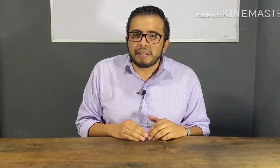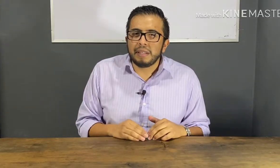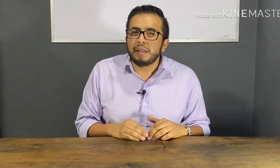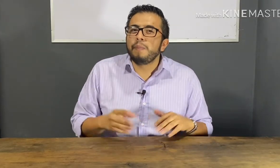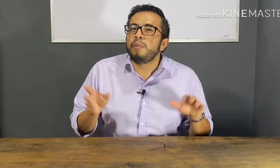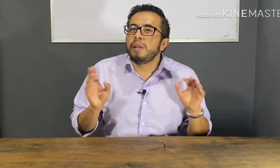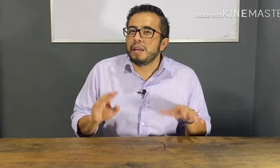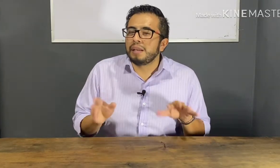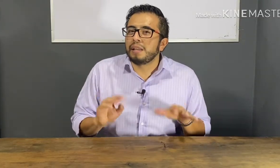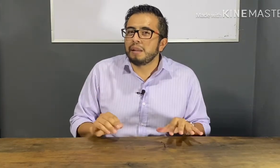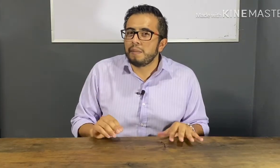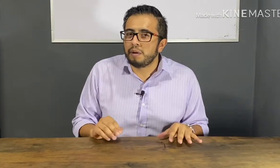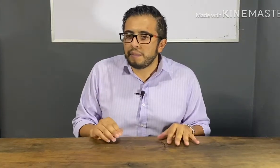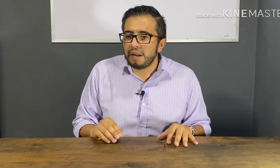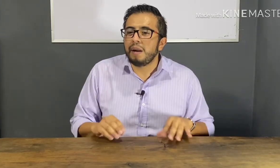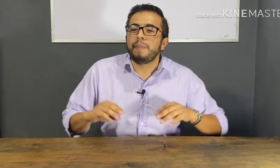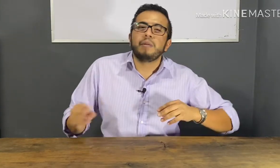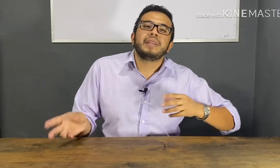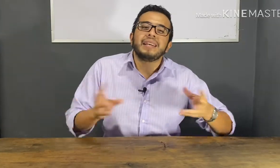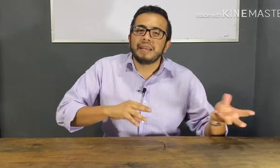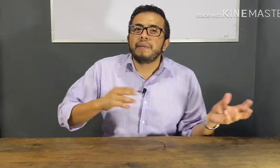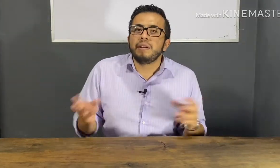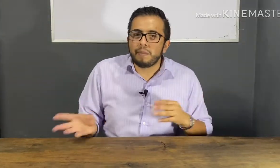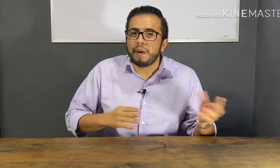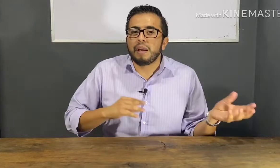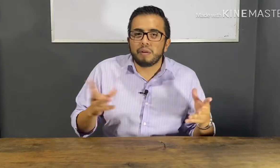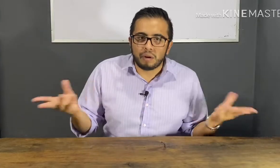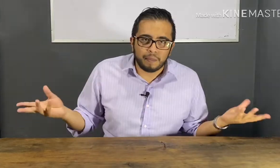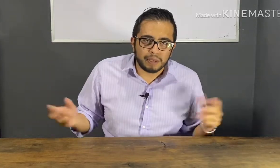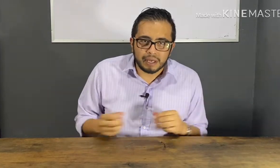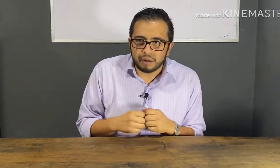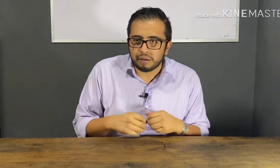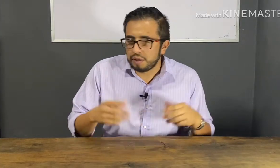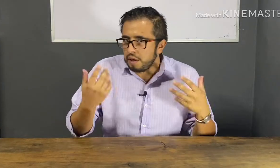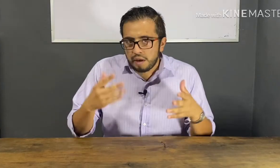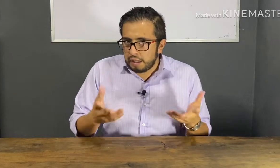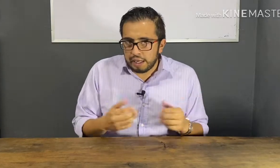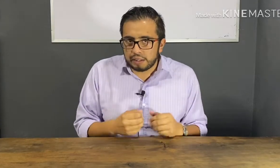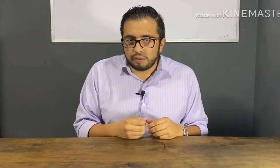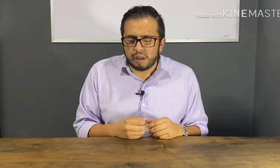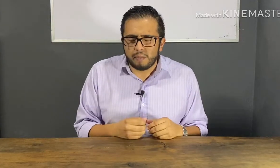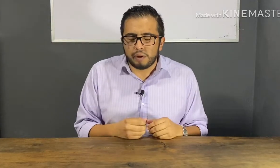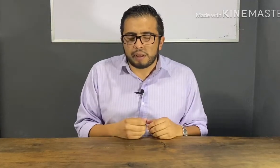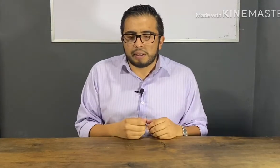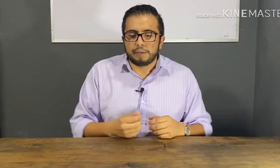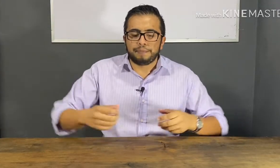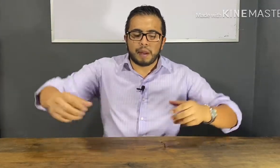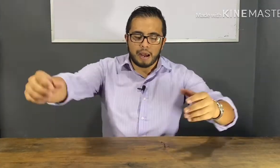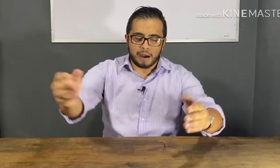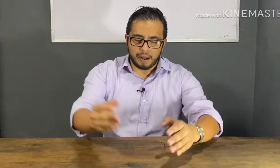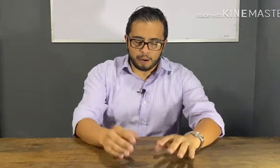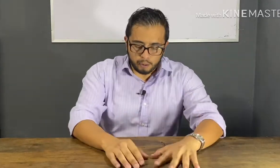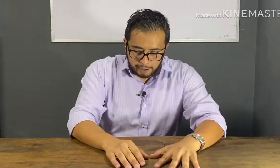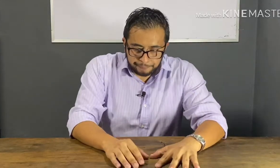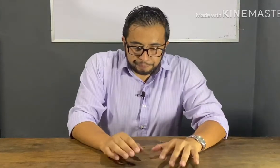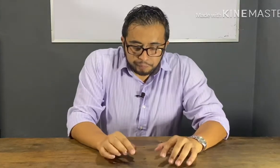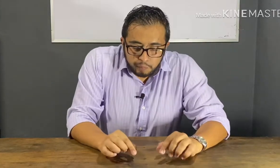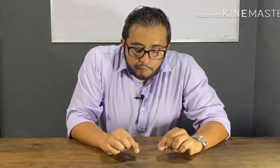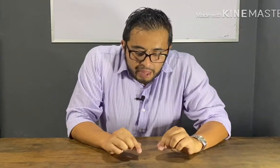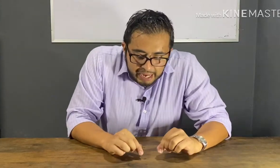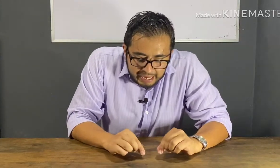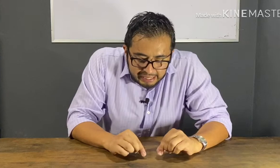que el presidente pudiera tratar de mejor manera, pero ya se ha venido peleando con empresarios de hace un tiempo atrás.